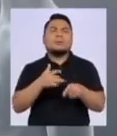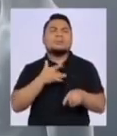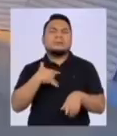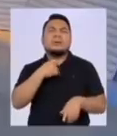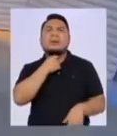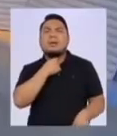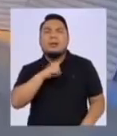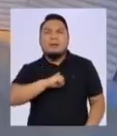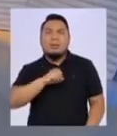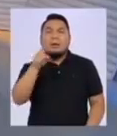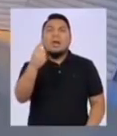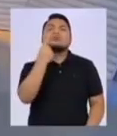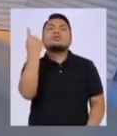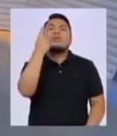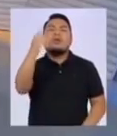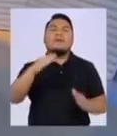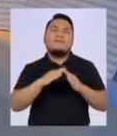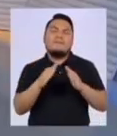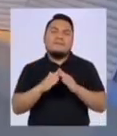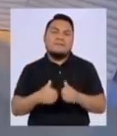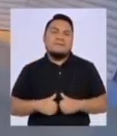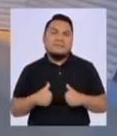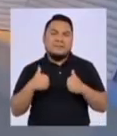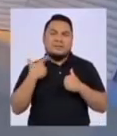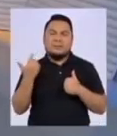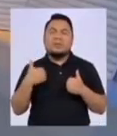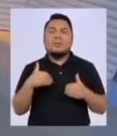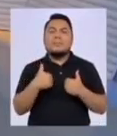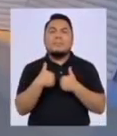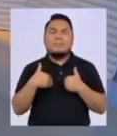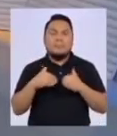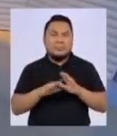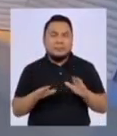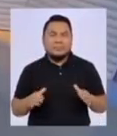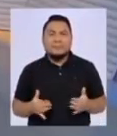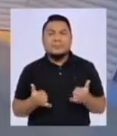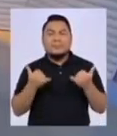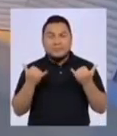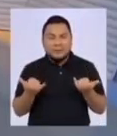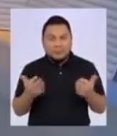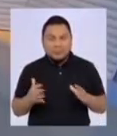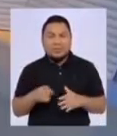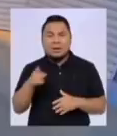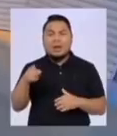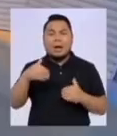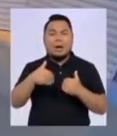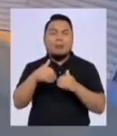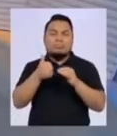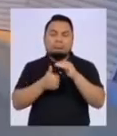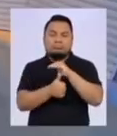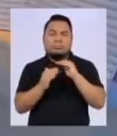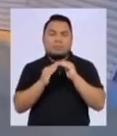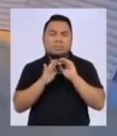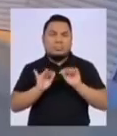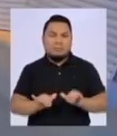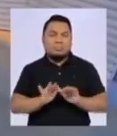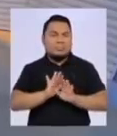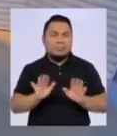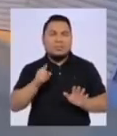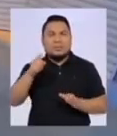del caso, vive solo, está con sus mascotas y se va, está aislado y, sobre